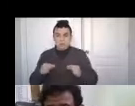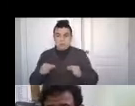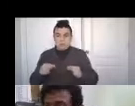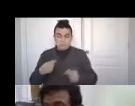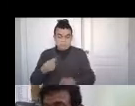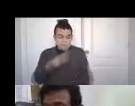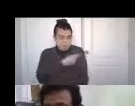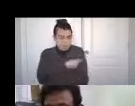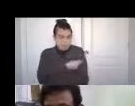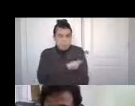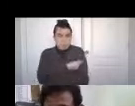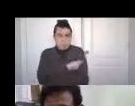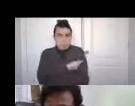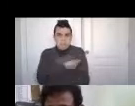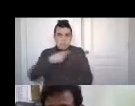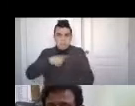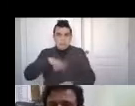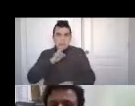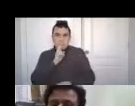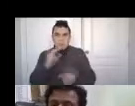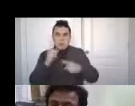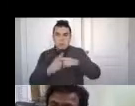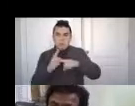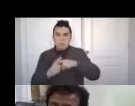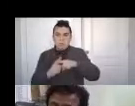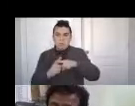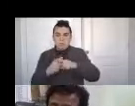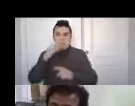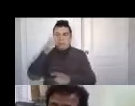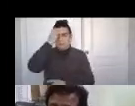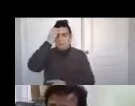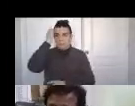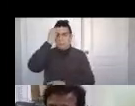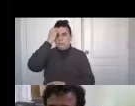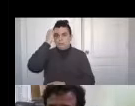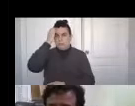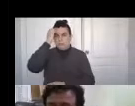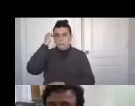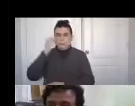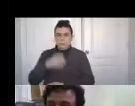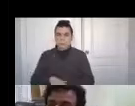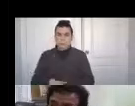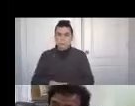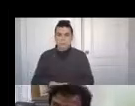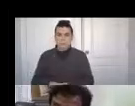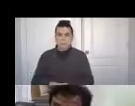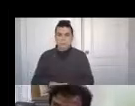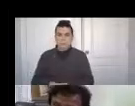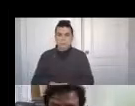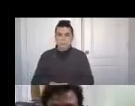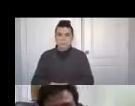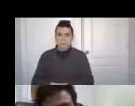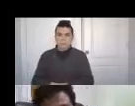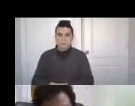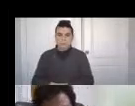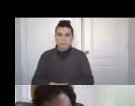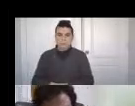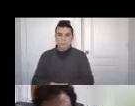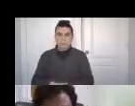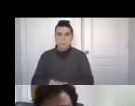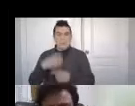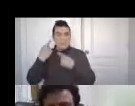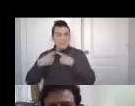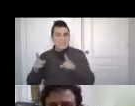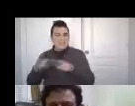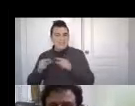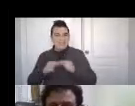estar, ¿cierto?, positivo para ellos. Pero fíjense la diferencia. Hay test de anticuerpos y test de anticuerpos.